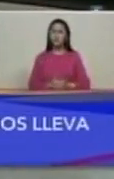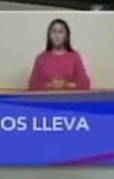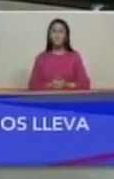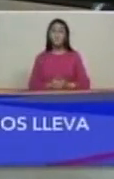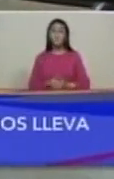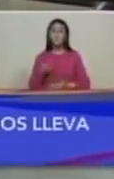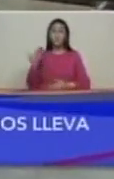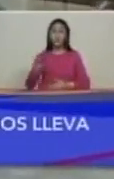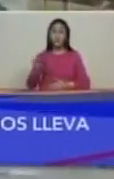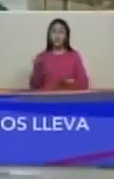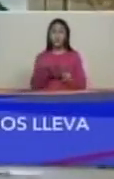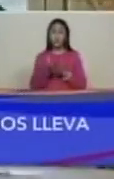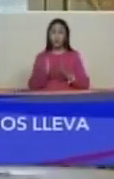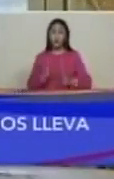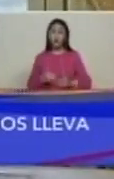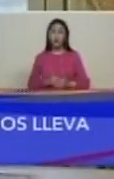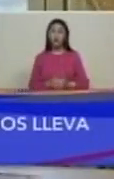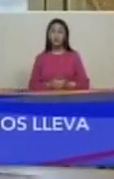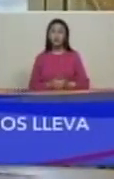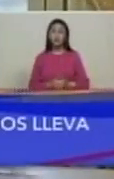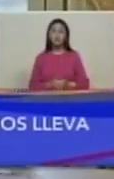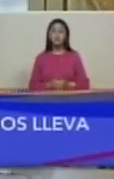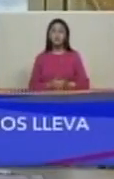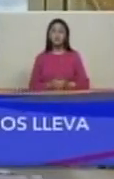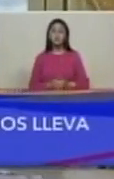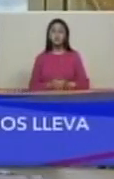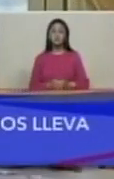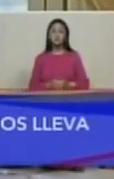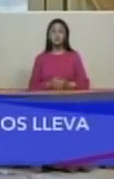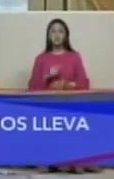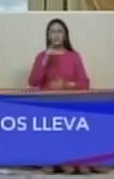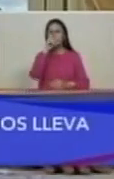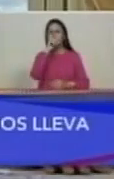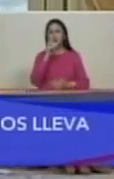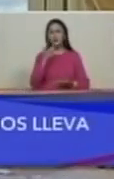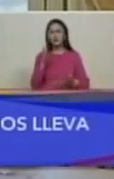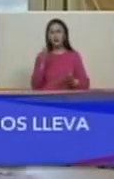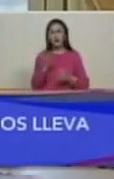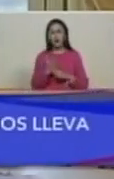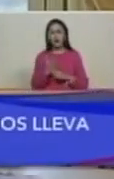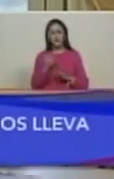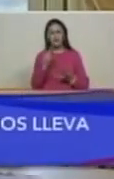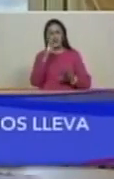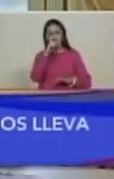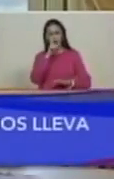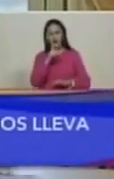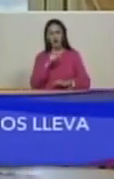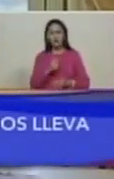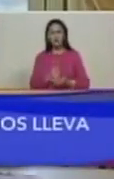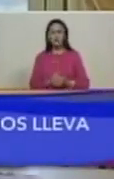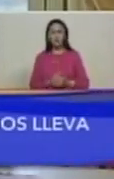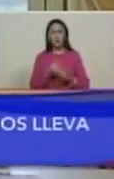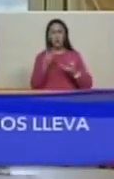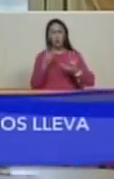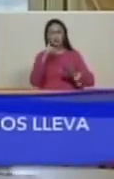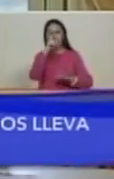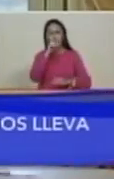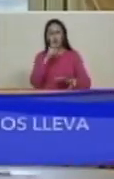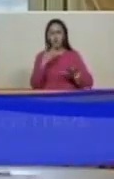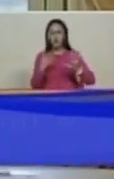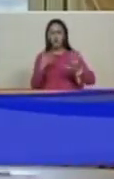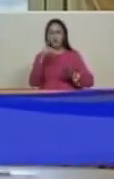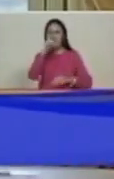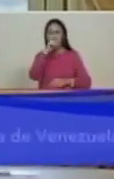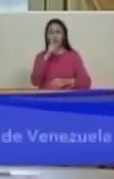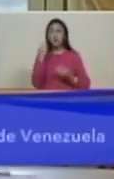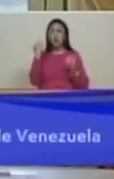importante que el estudiante, desde la edad temprana, 7 años, 8 años, 9 años,